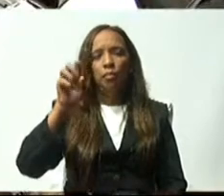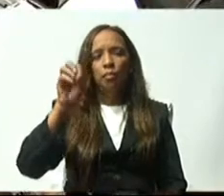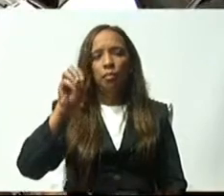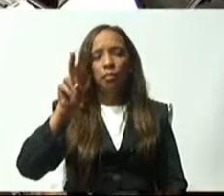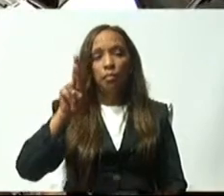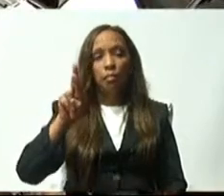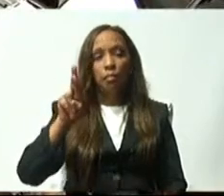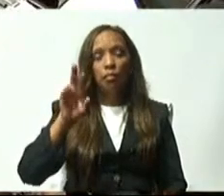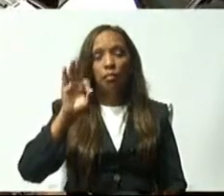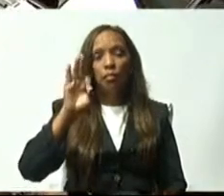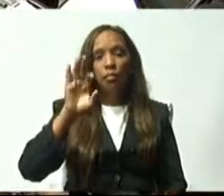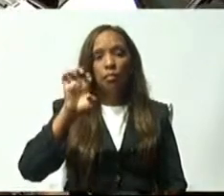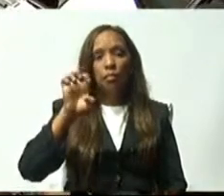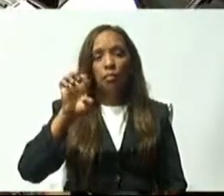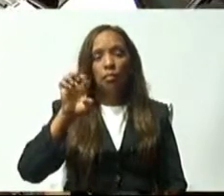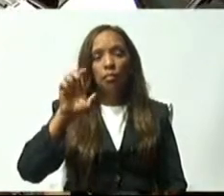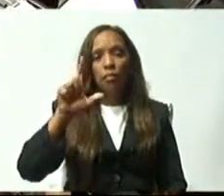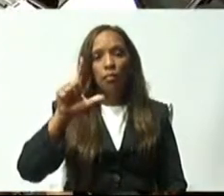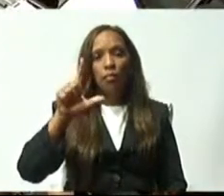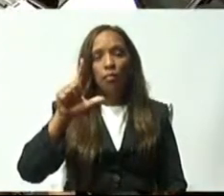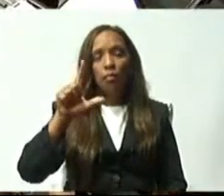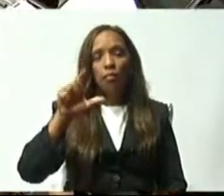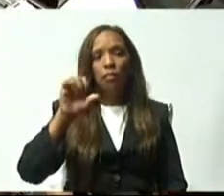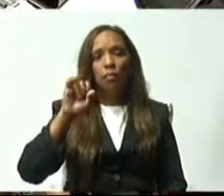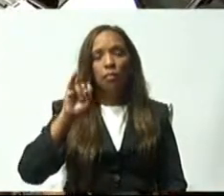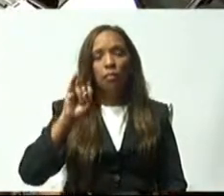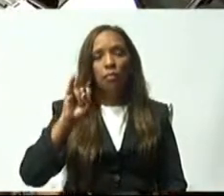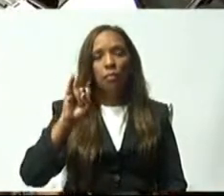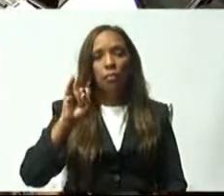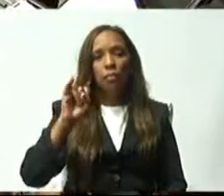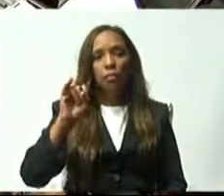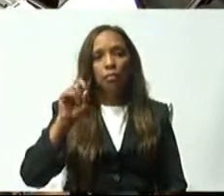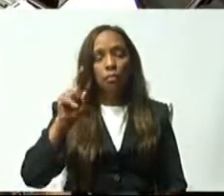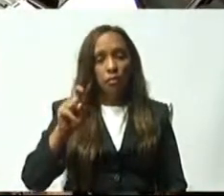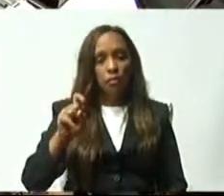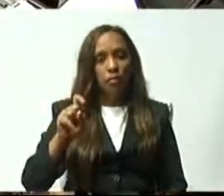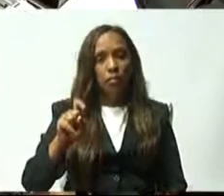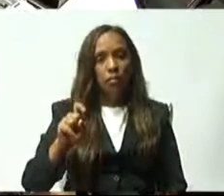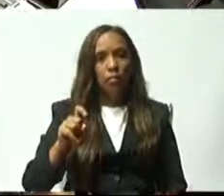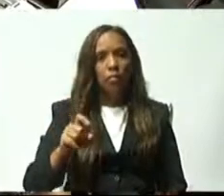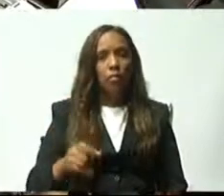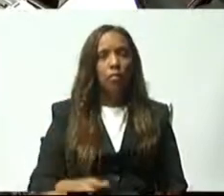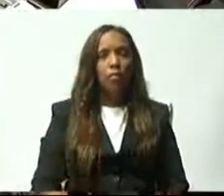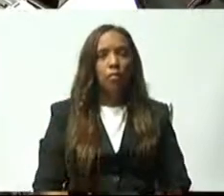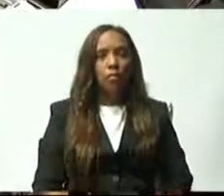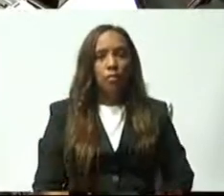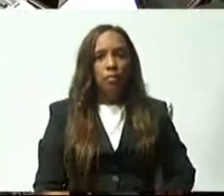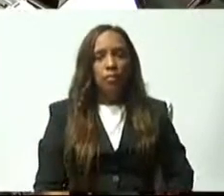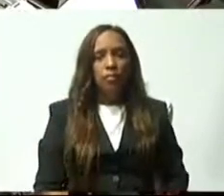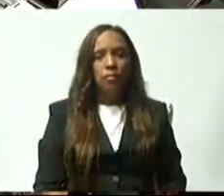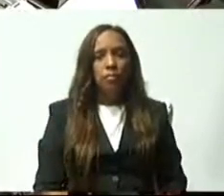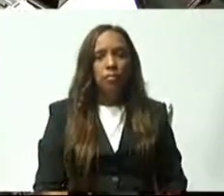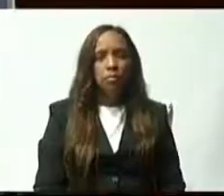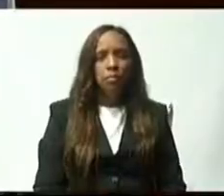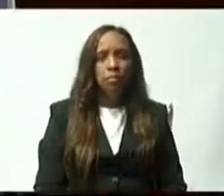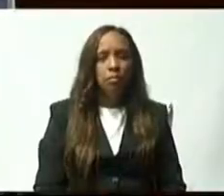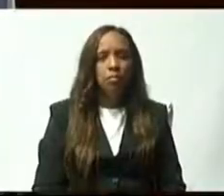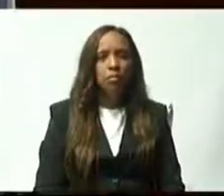Muchas gracias, presidente y demás miembros del bufete directivo.